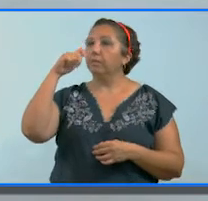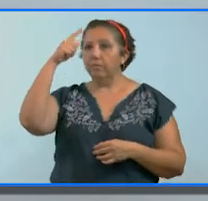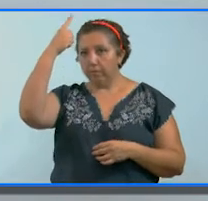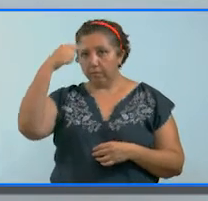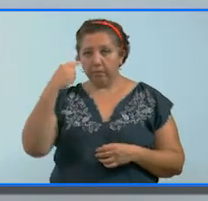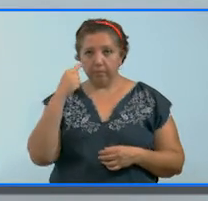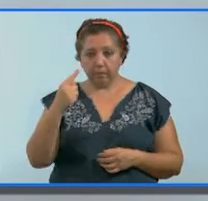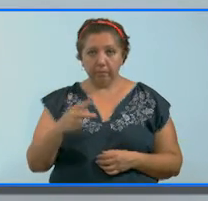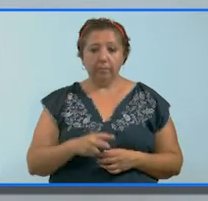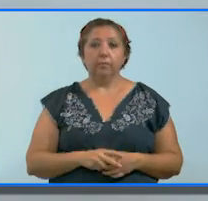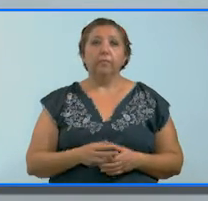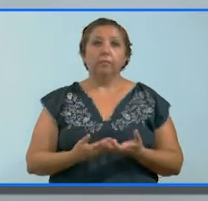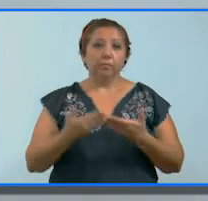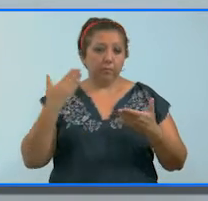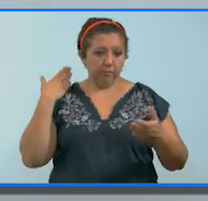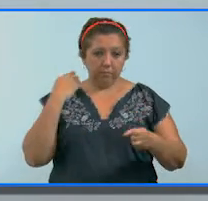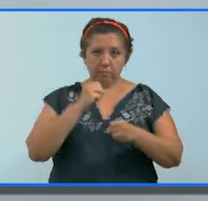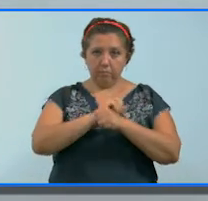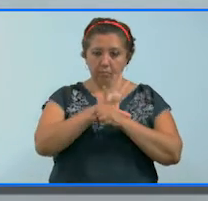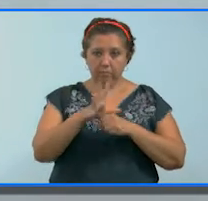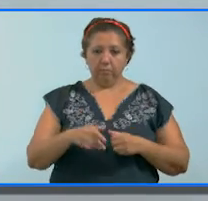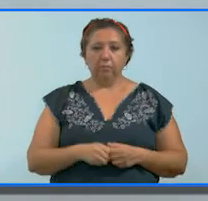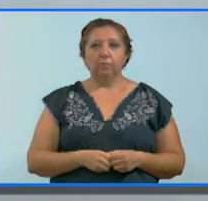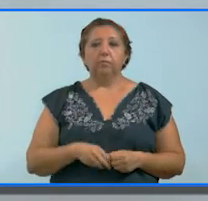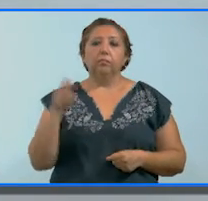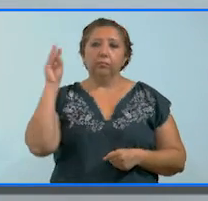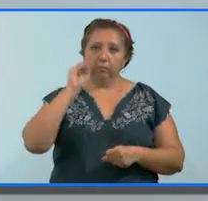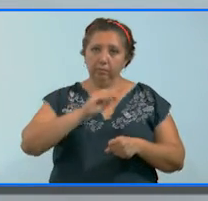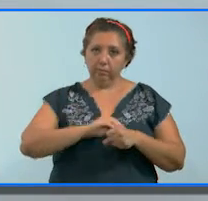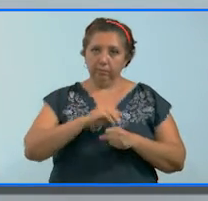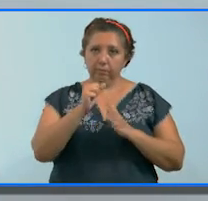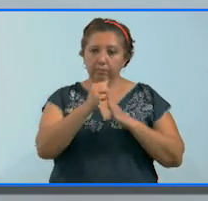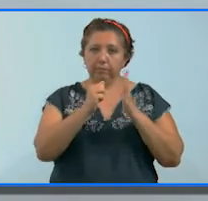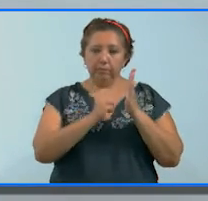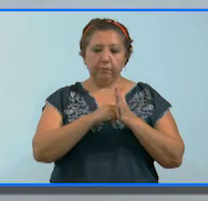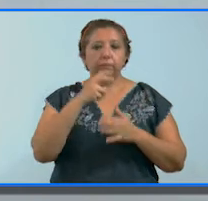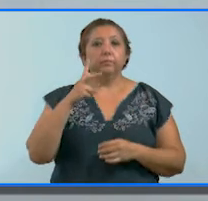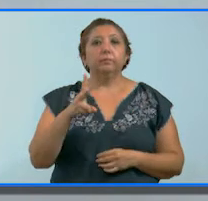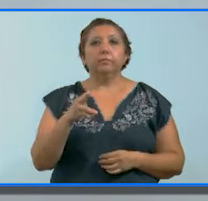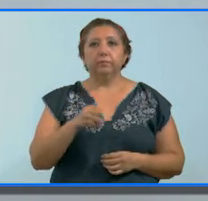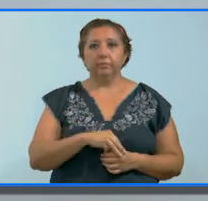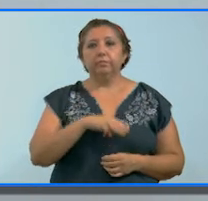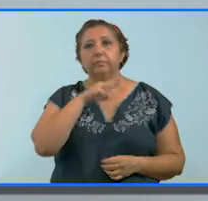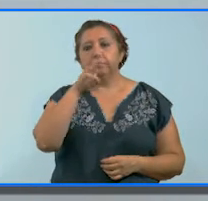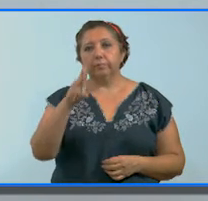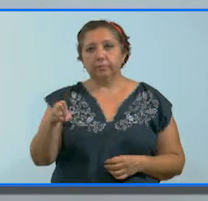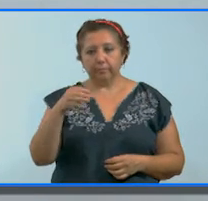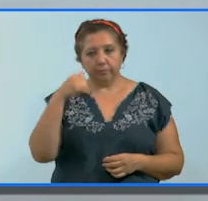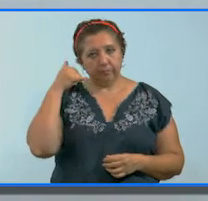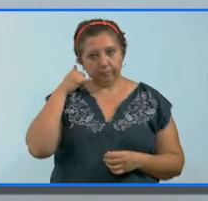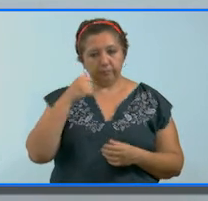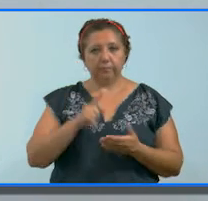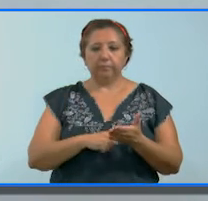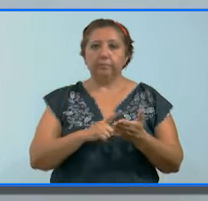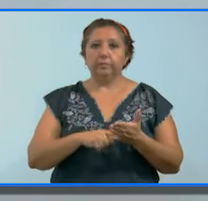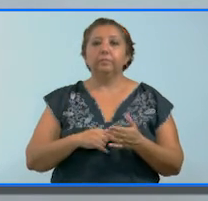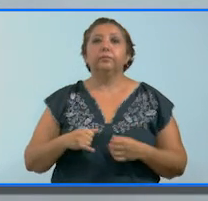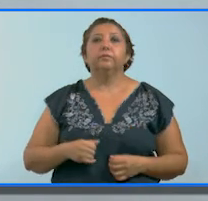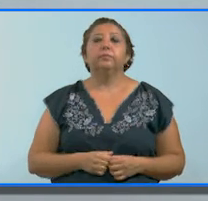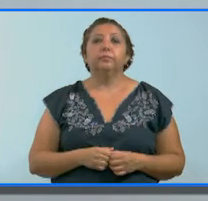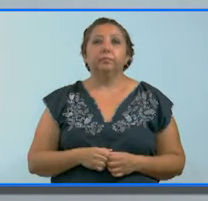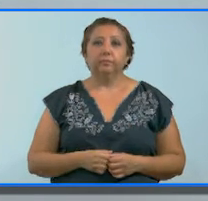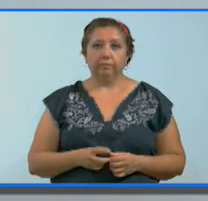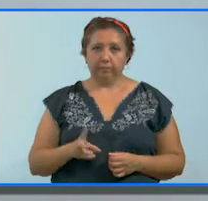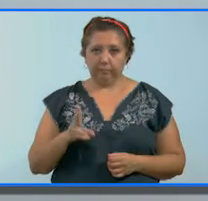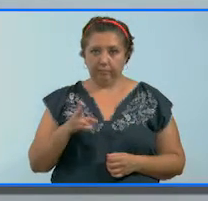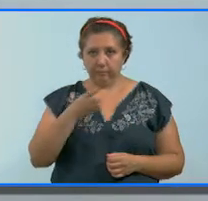muestras para detección oportuna de coronavirus y la implementación de un sistema de rastreo oportuno vía mensajes sms y